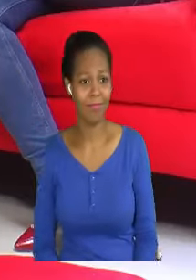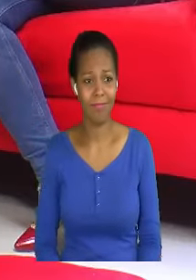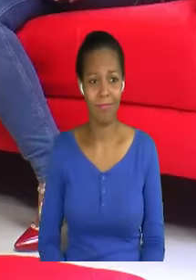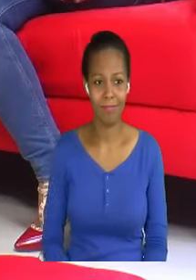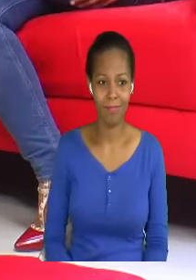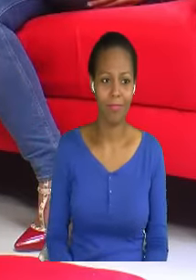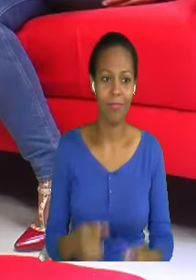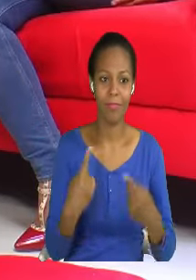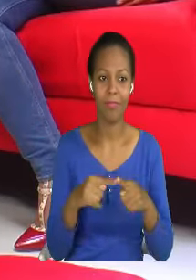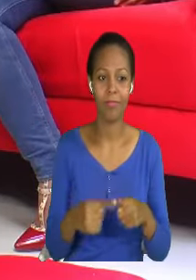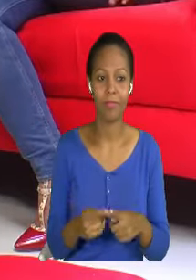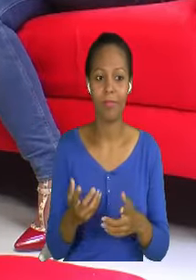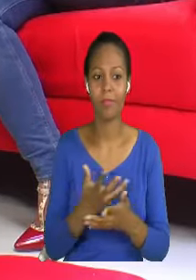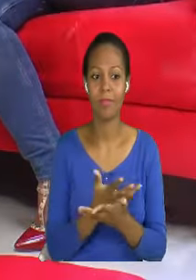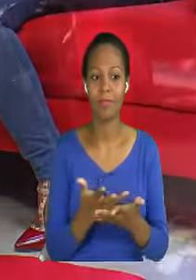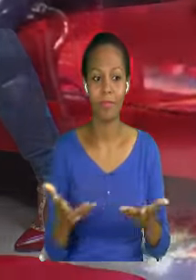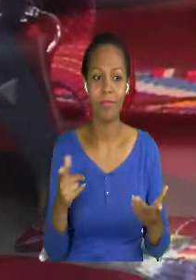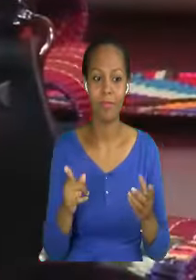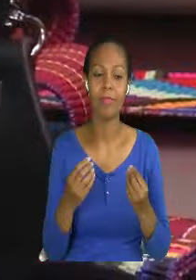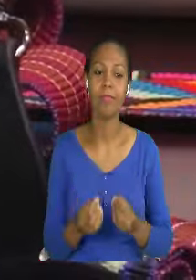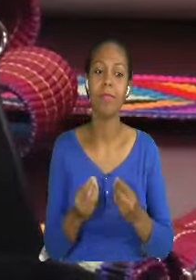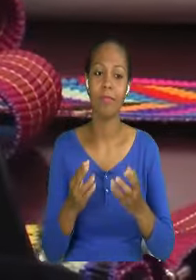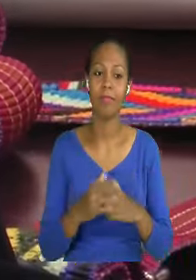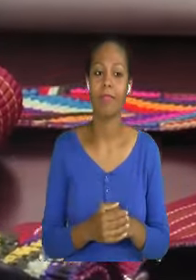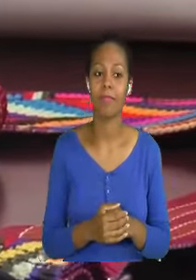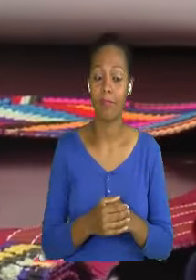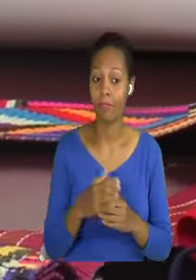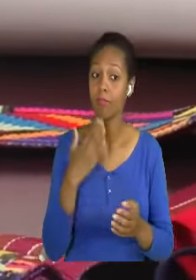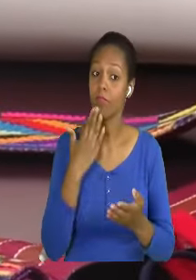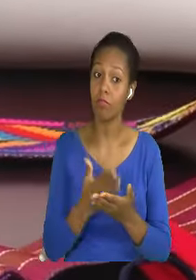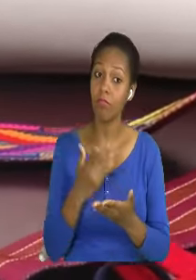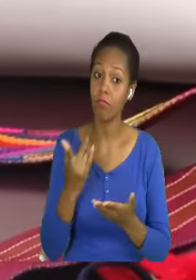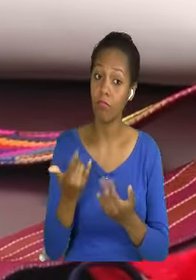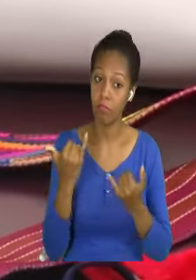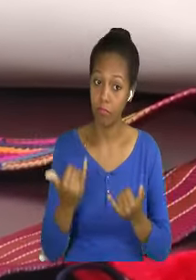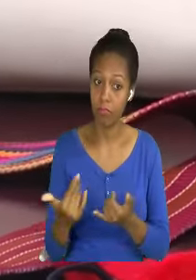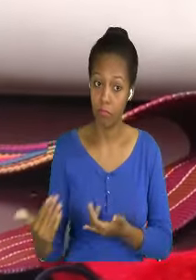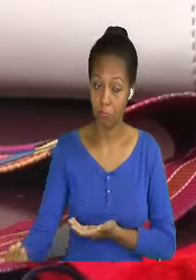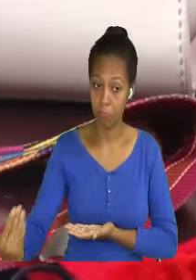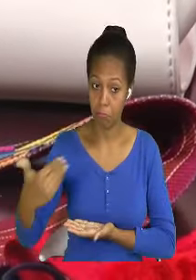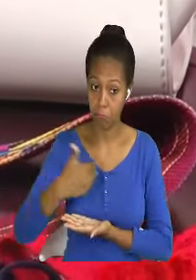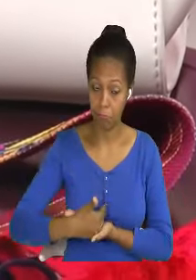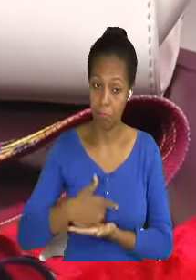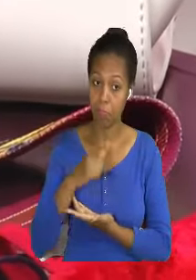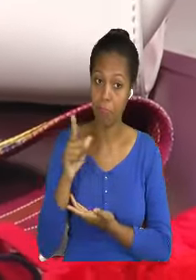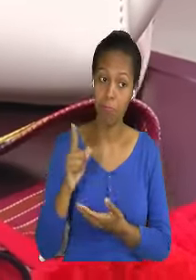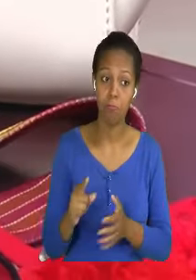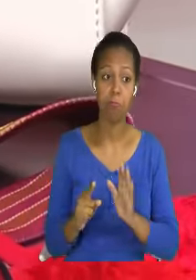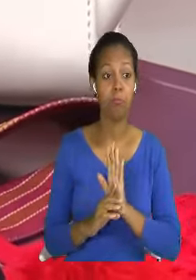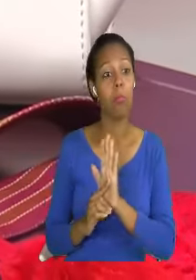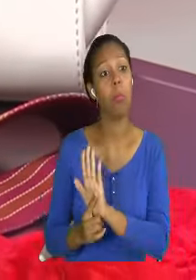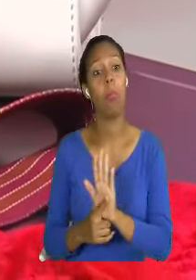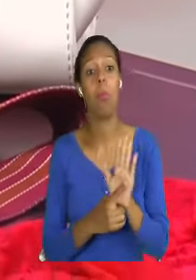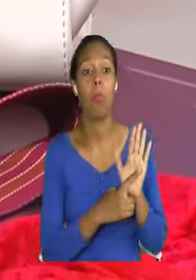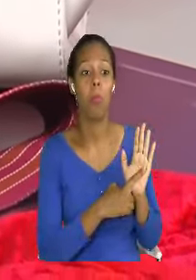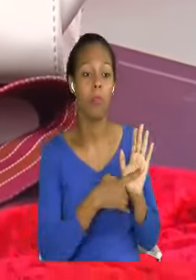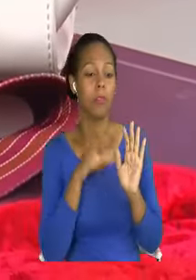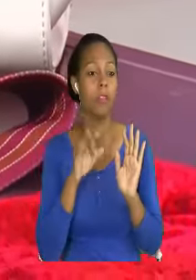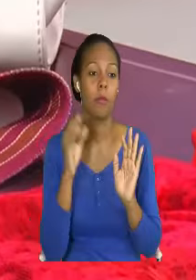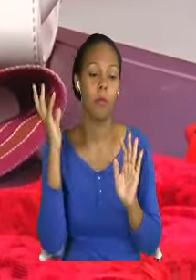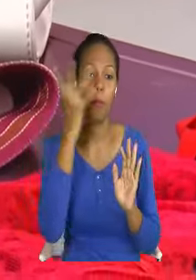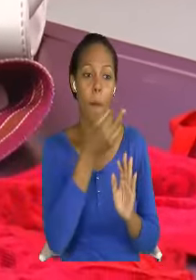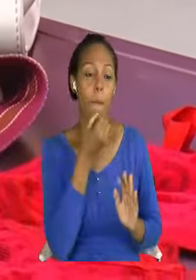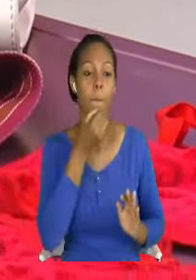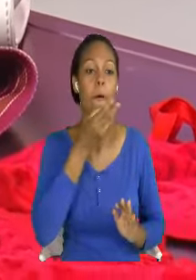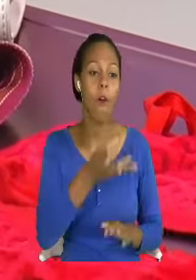aquellos artículos que tiene Rojo Cereza. Bueno, Aleja, muchísimas gracias por acompañarnos, muchísimas gracias por hacer que Kiara siempre luzca así